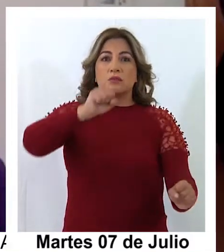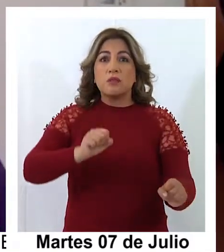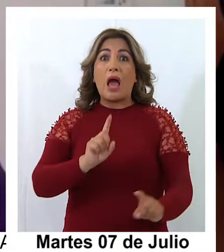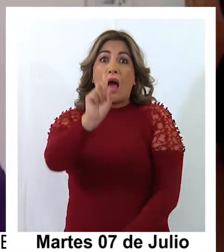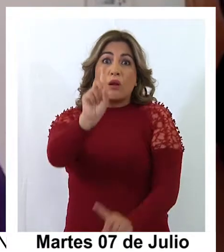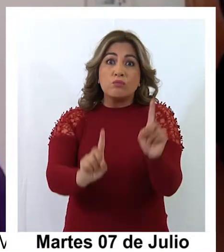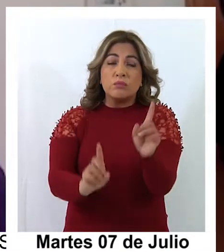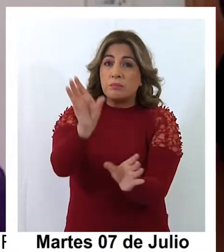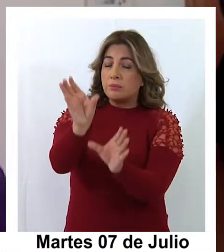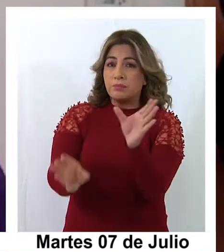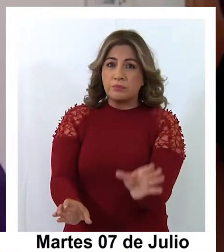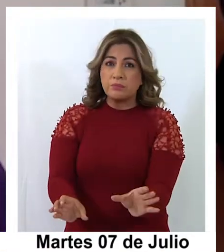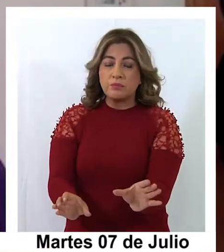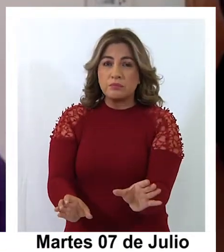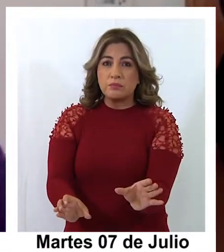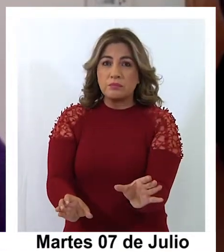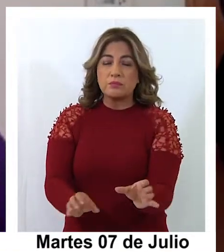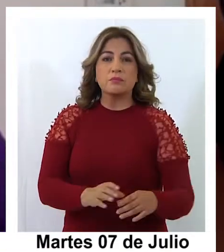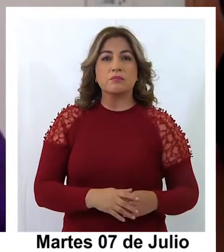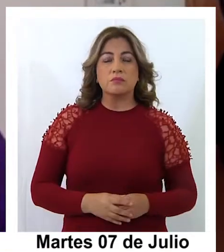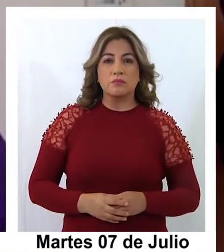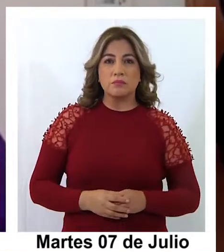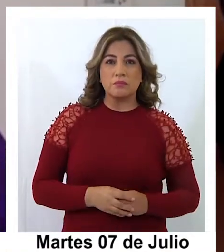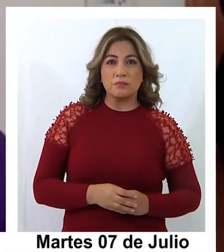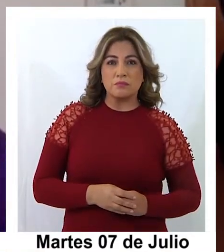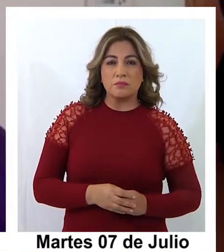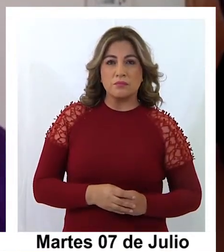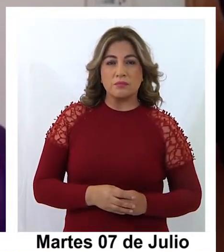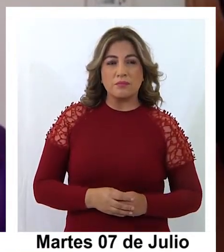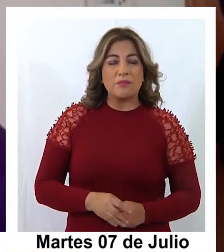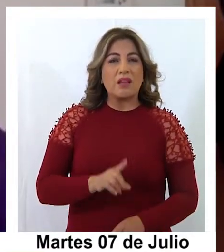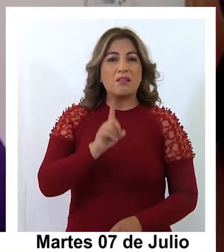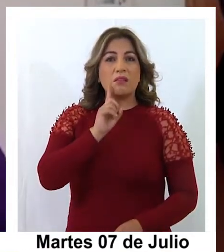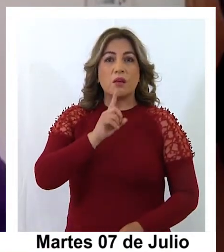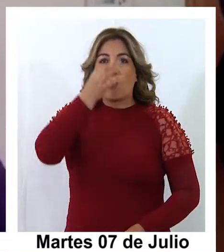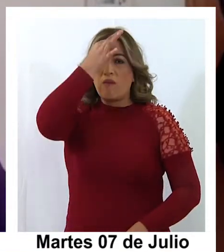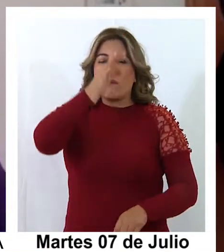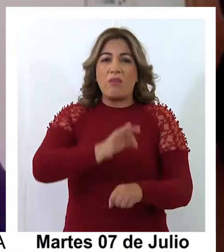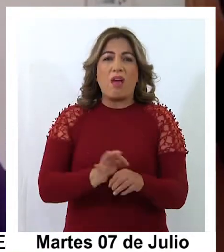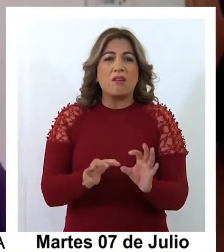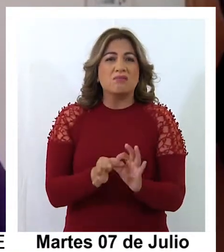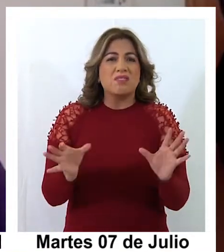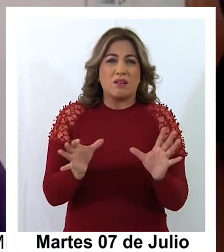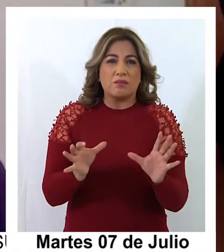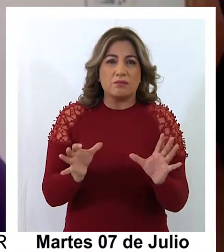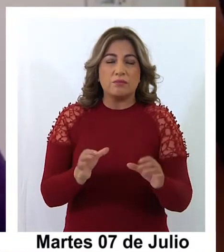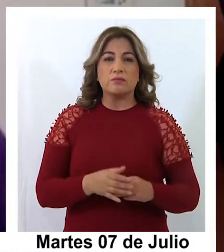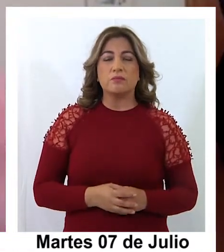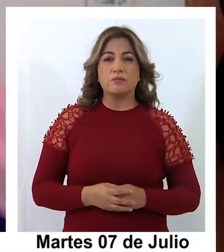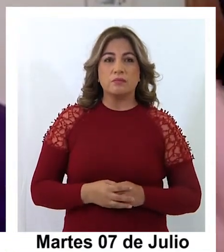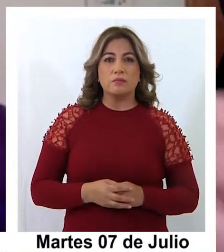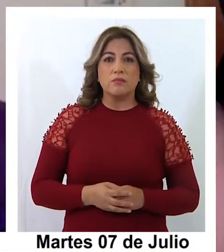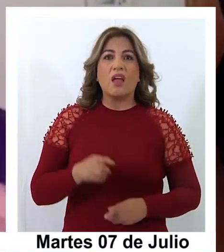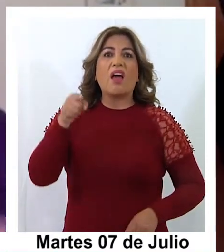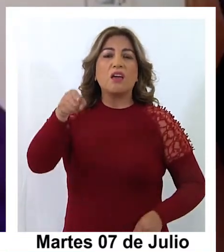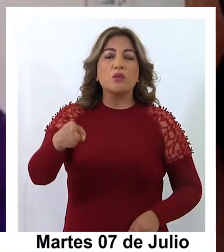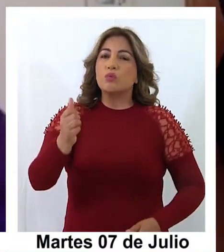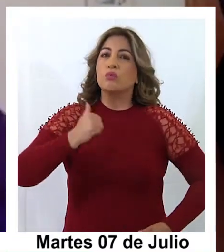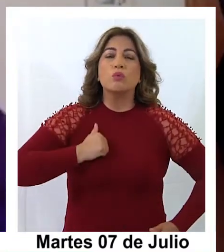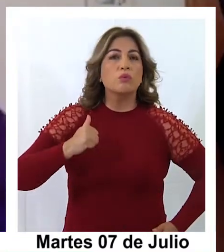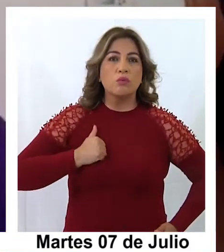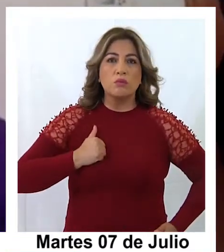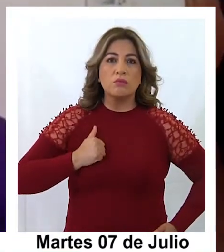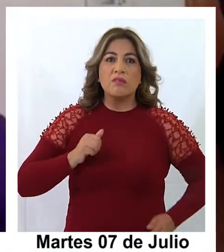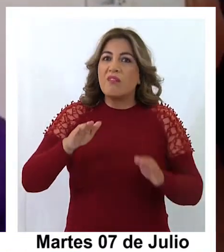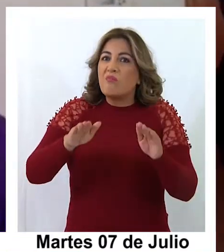aquellas personas que tienen una enfermedad grave. Ok. Porque ahí tú estás